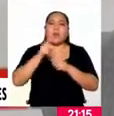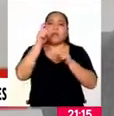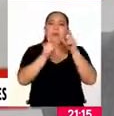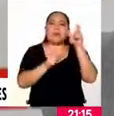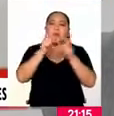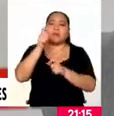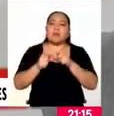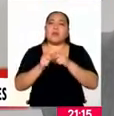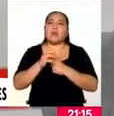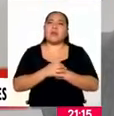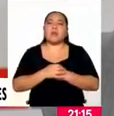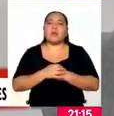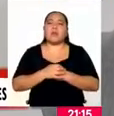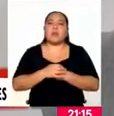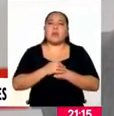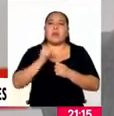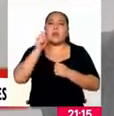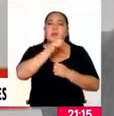a ciudadanos.